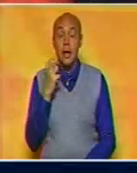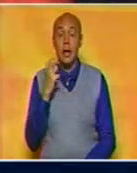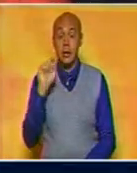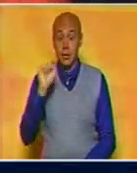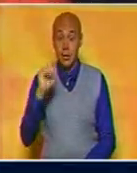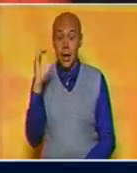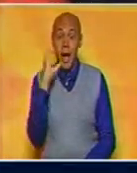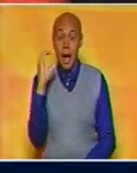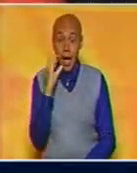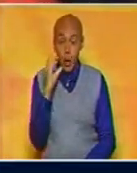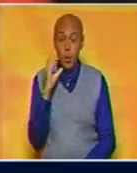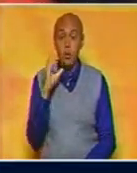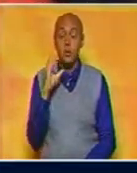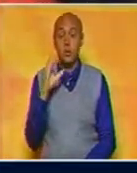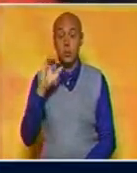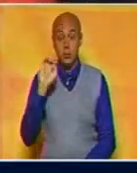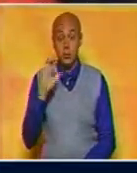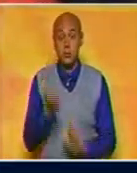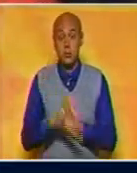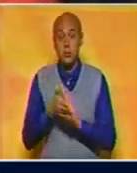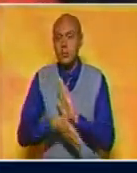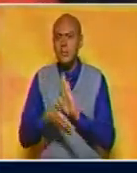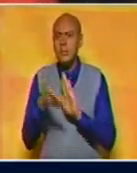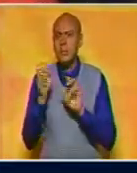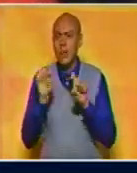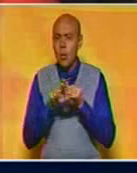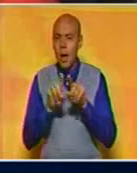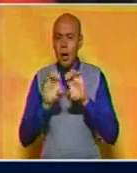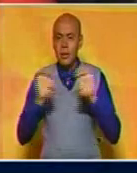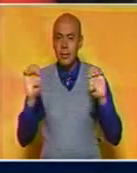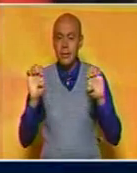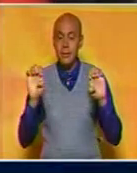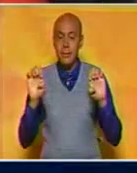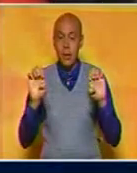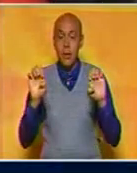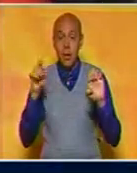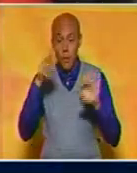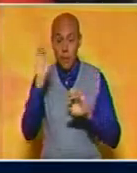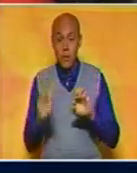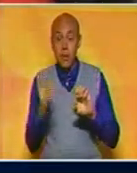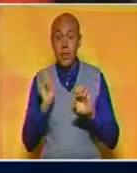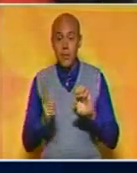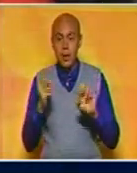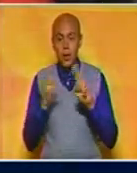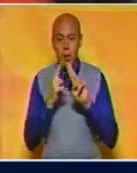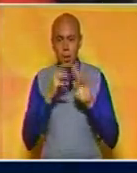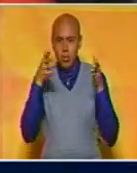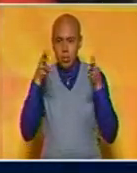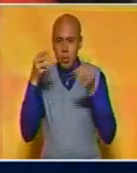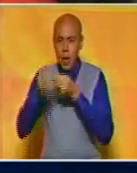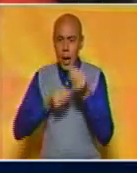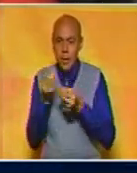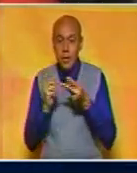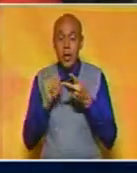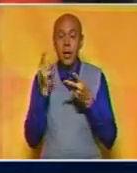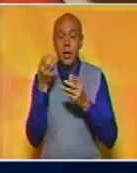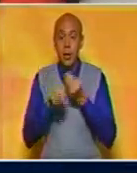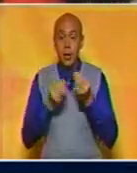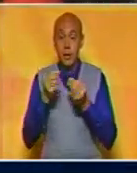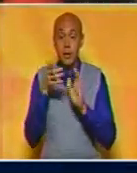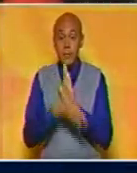esencia que es como educación venezolana es enseñar a conocer el proyecto en vivir para que el cacao